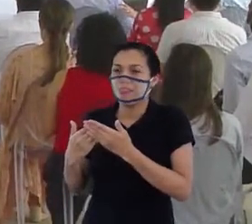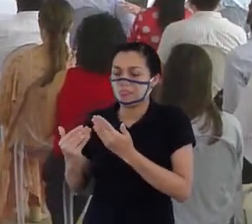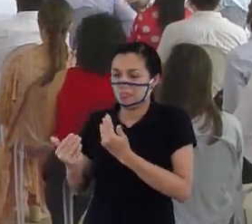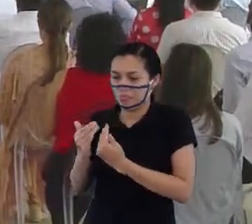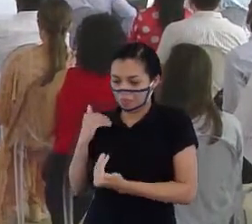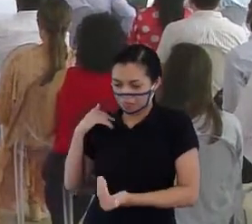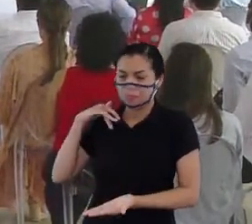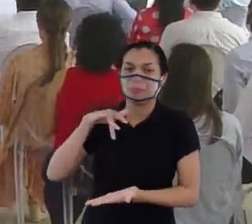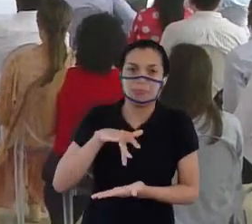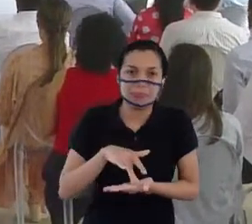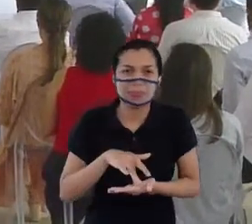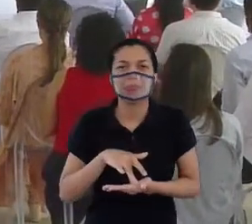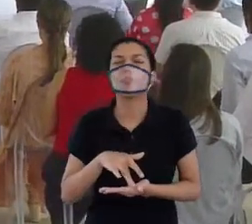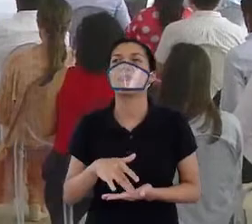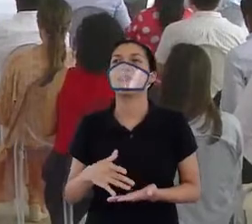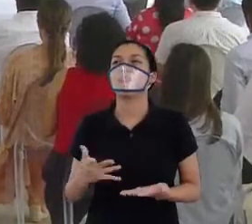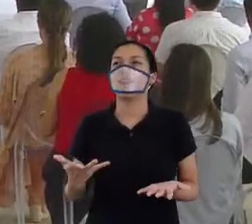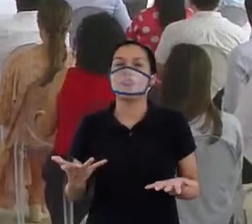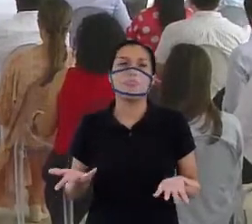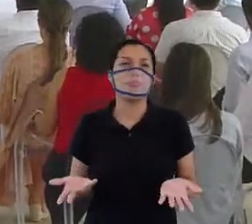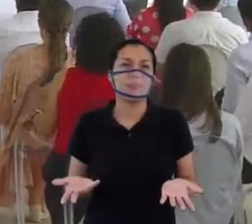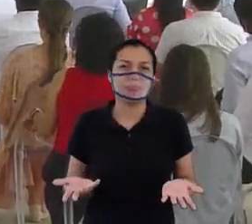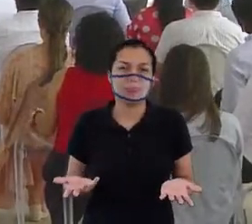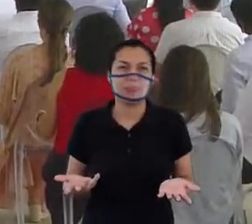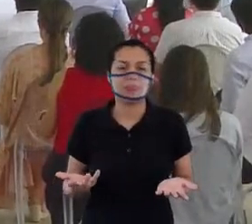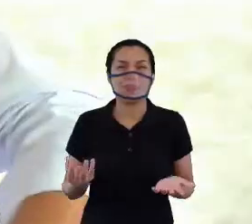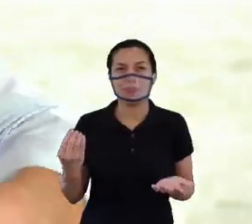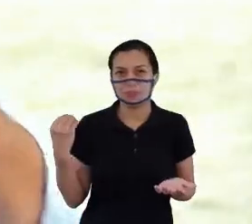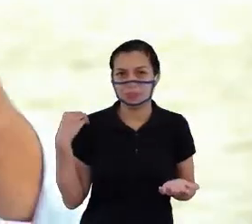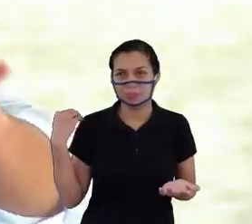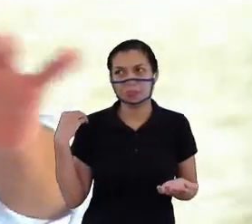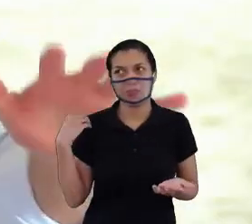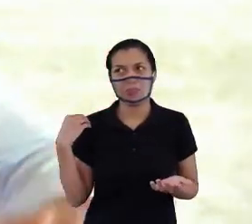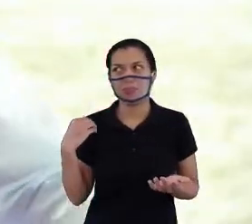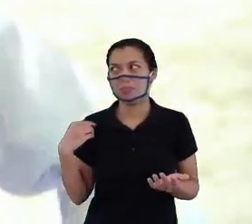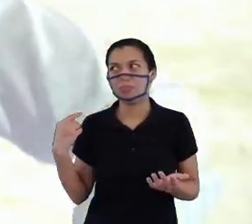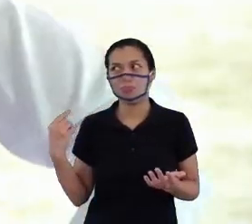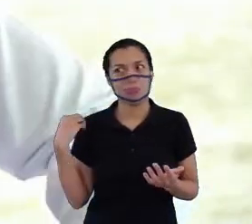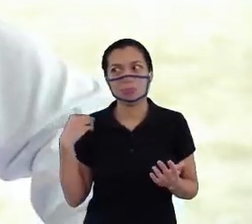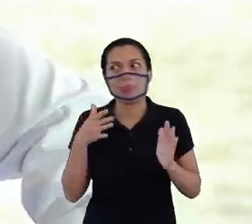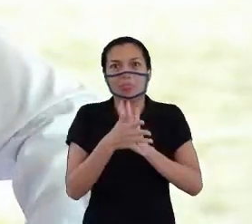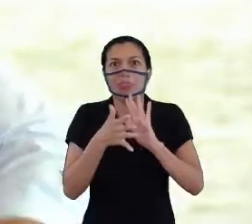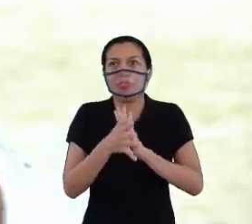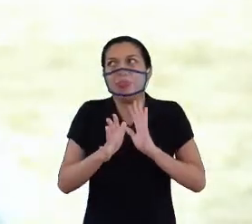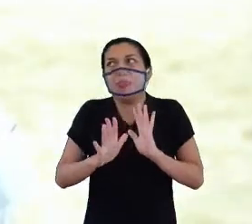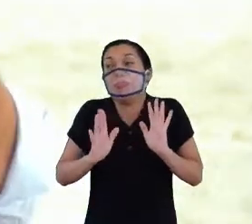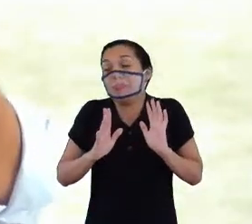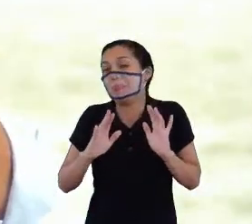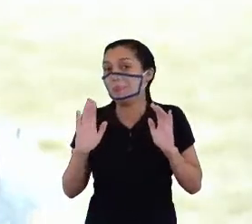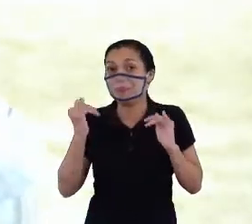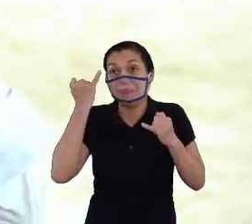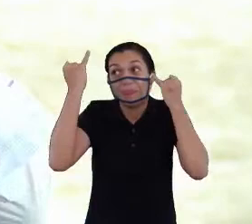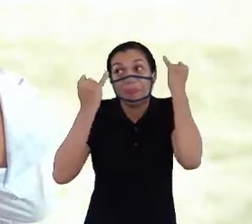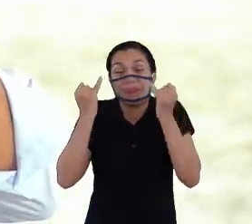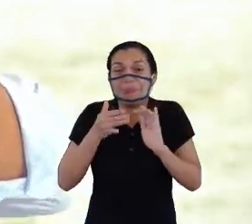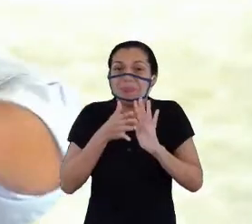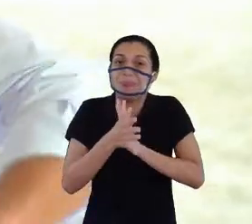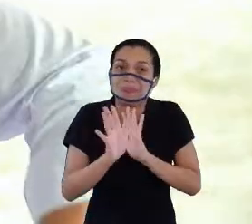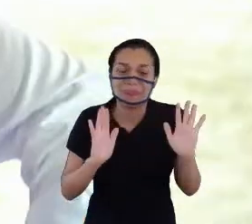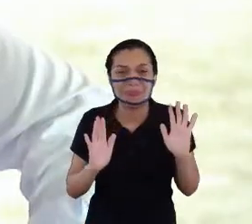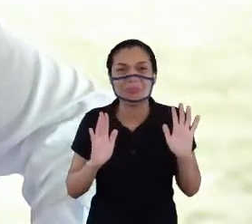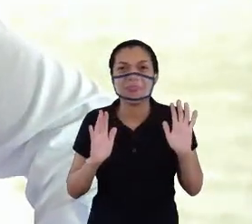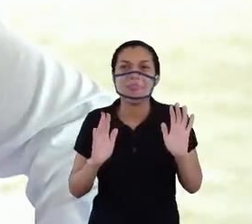aquí. Ricky, cuando me invitaron me dijiste que me iba a tocar hablar, así que me toca improvisar. Les pido disculpas si